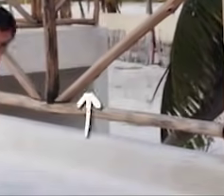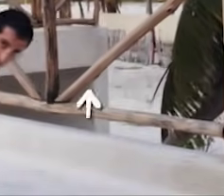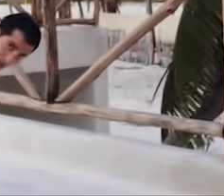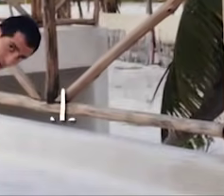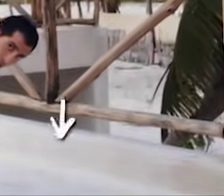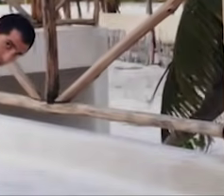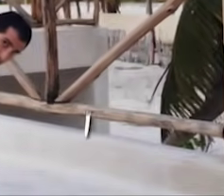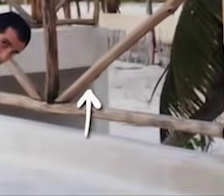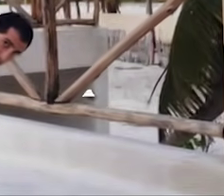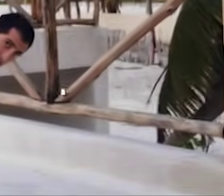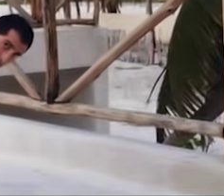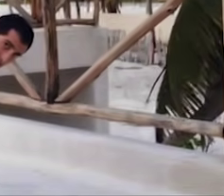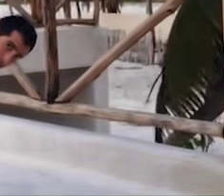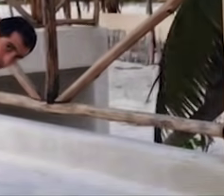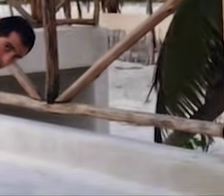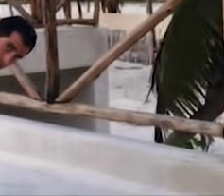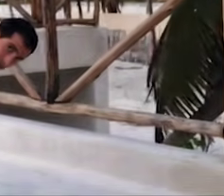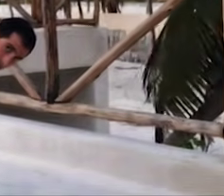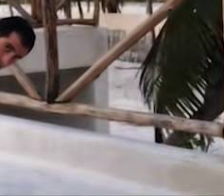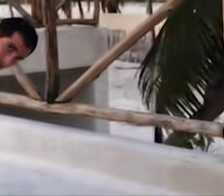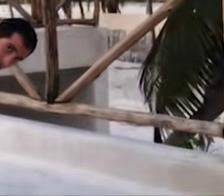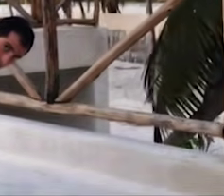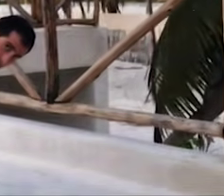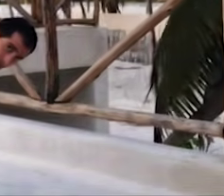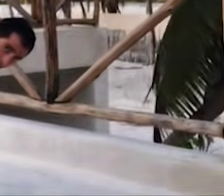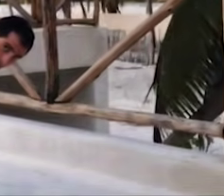Pa, pa, giramos.